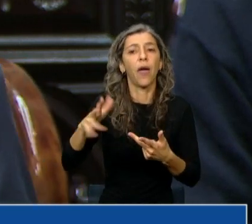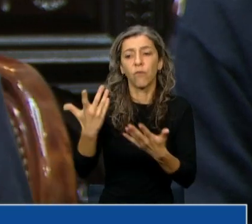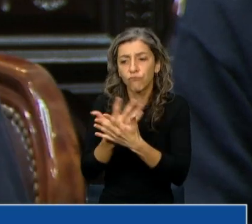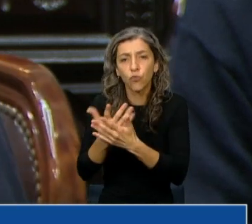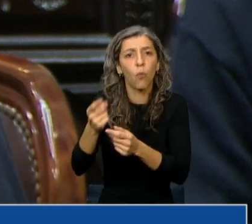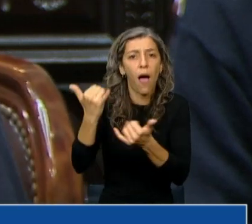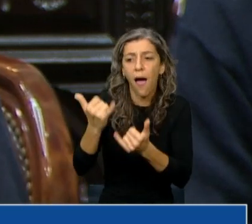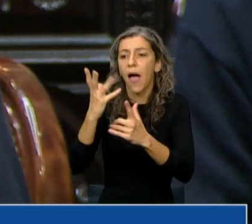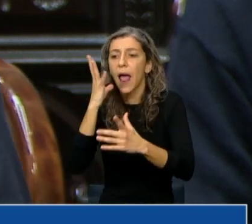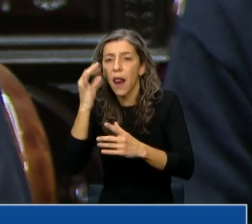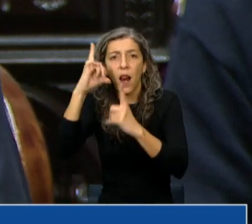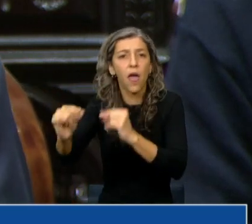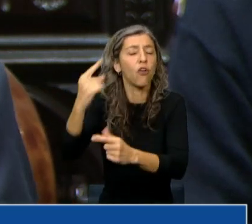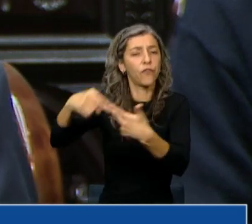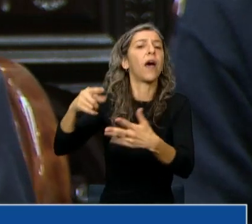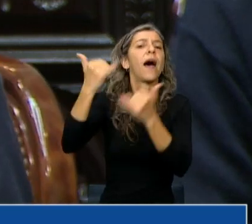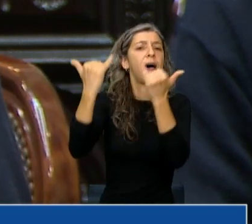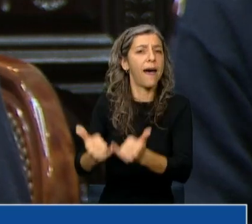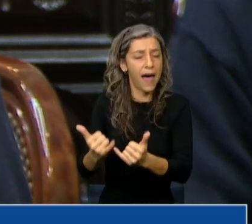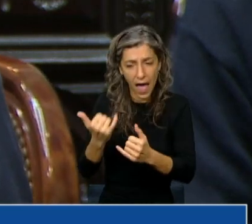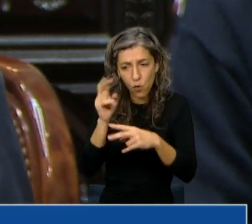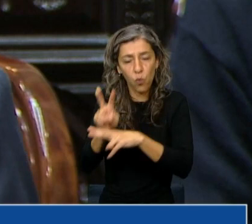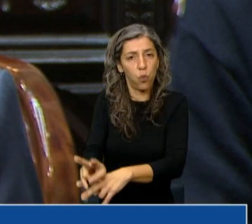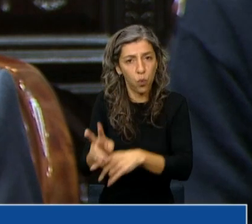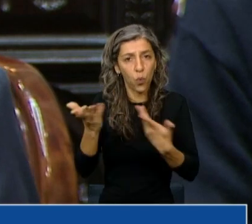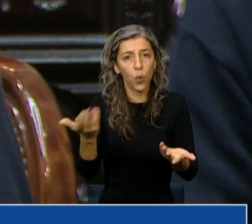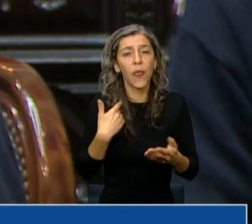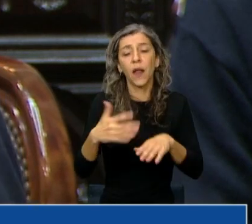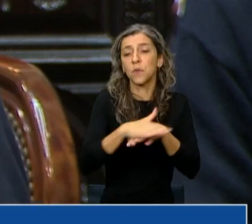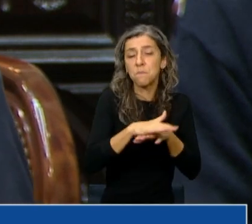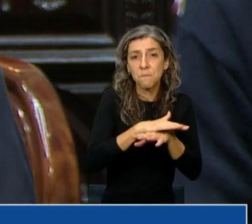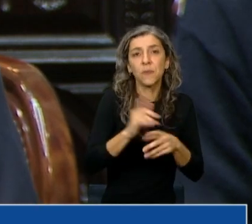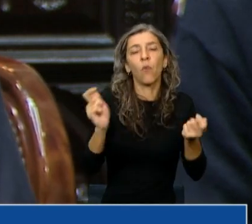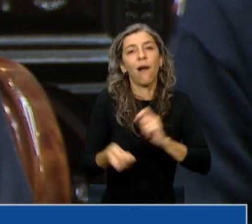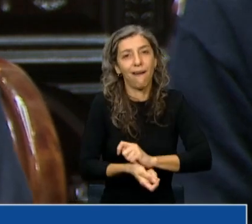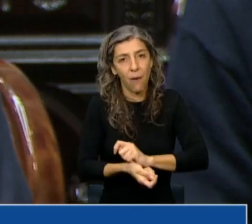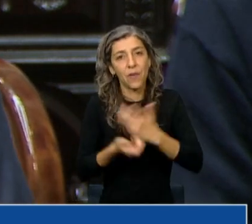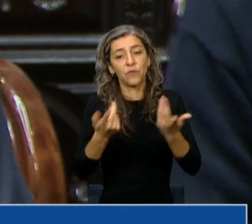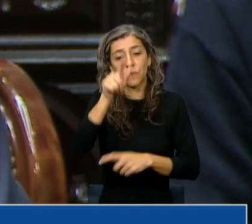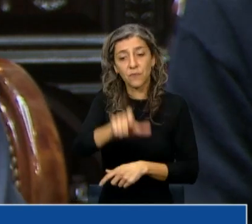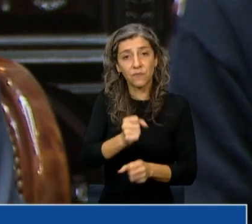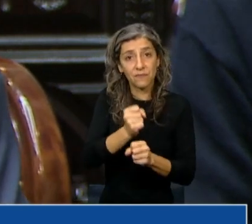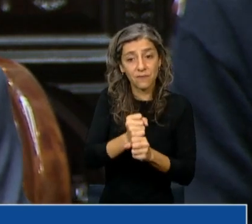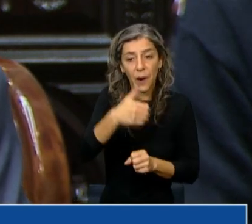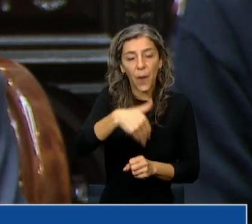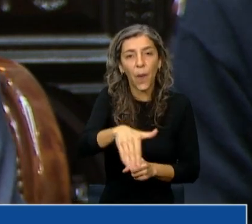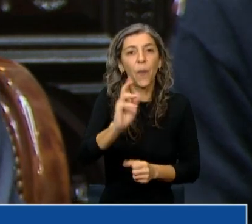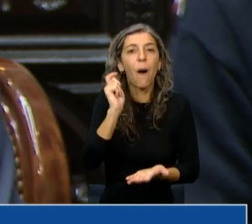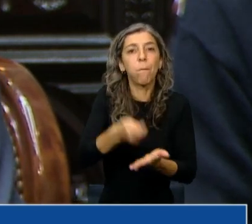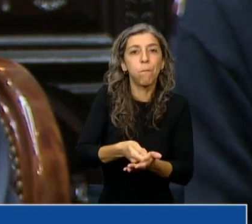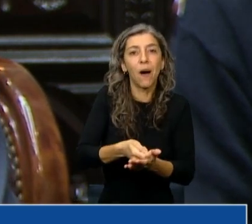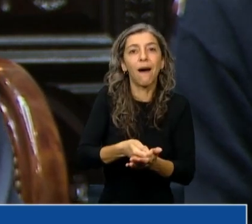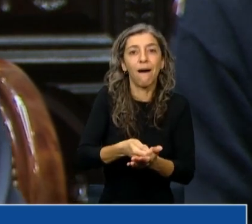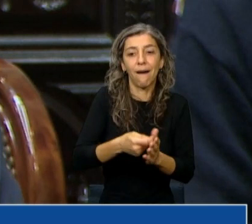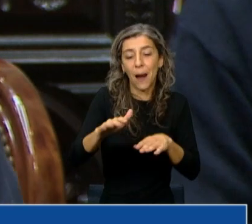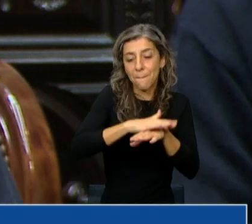el monto de los 15 salarios mensuales se convierte en el mínimo no imponible. Es decir, que un trabajador ahora va a tributar entre el mínimo no imponible y